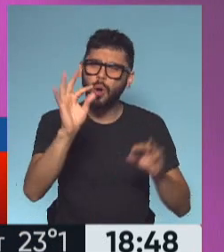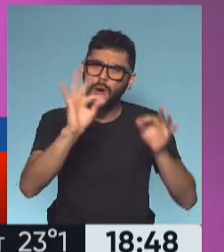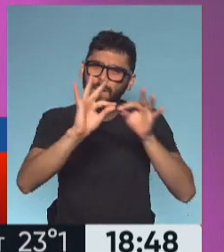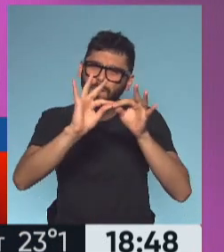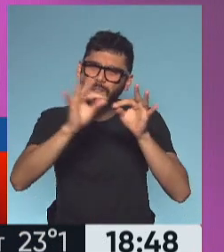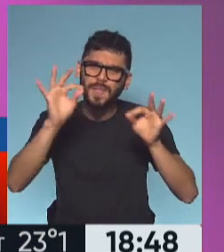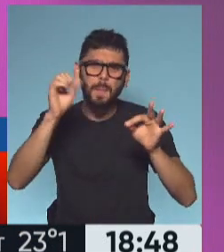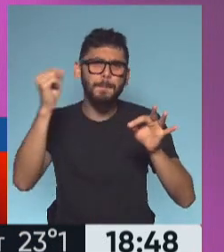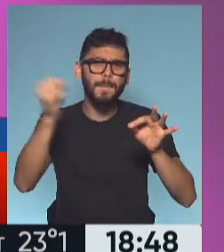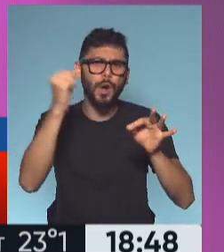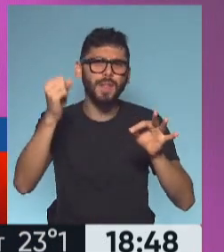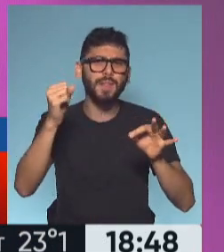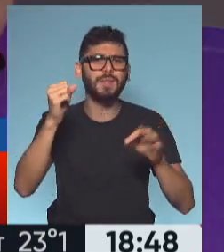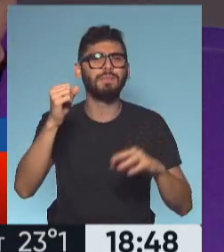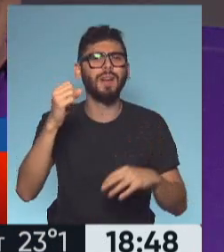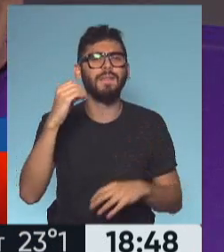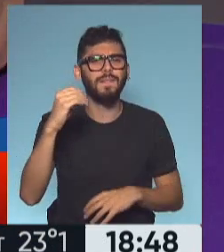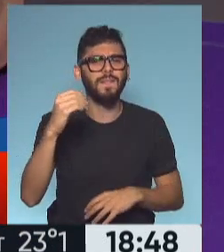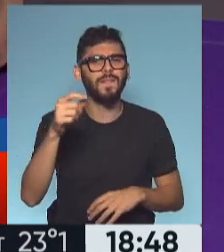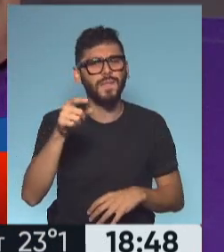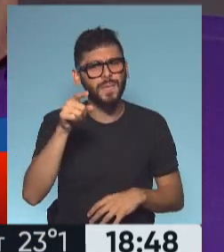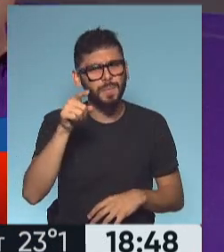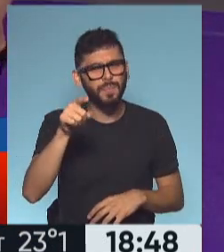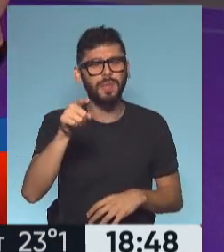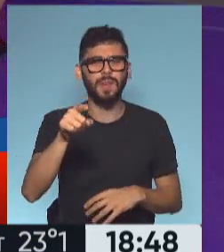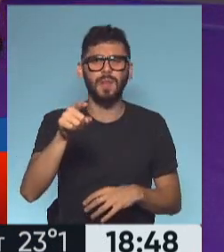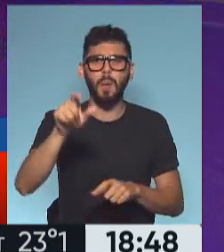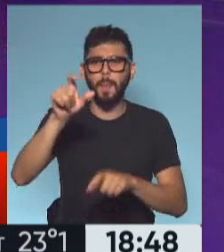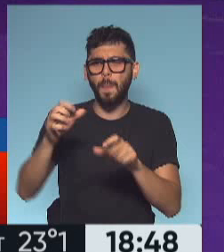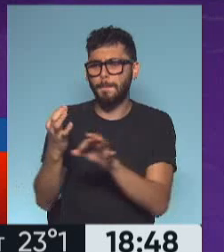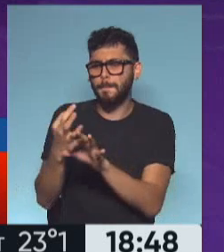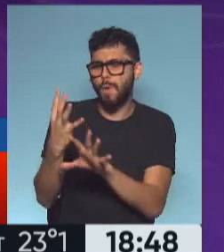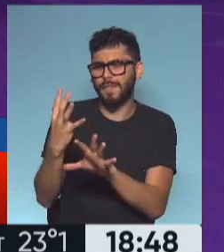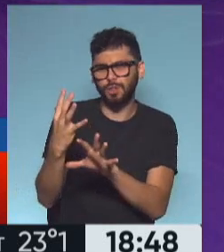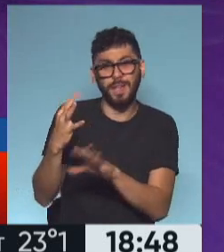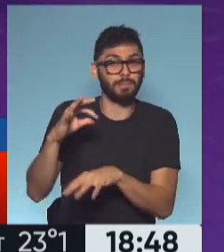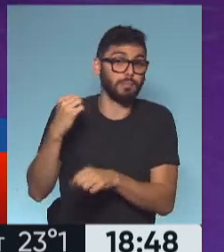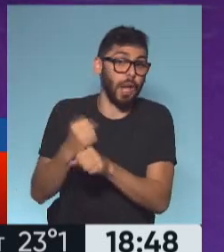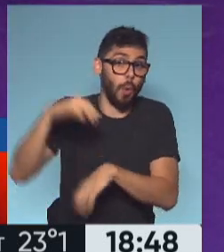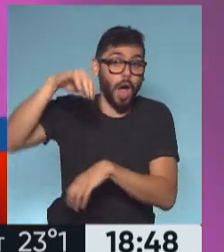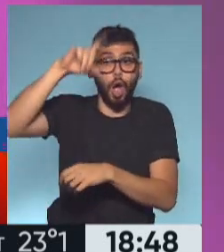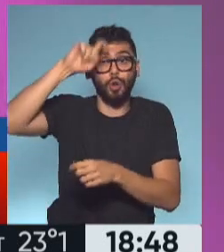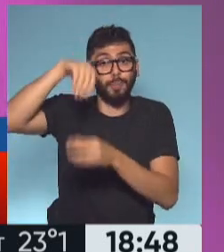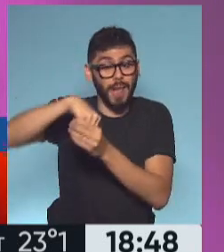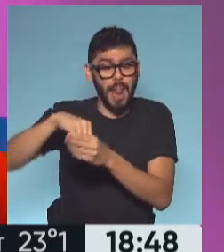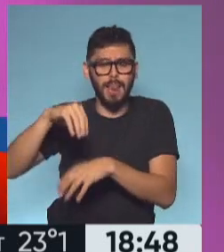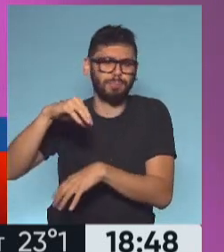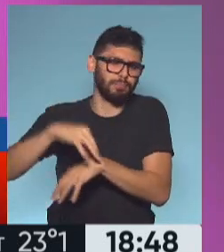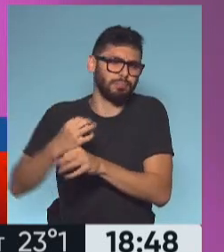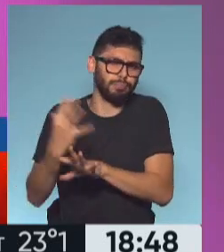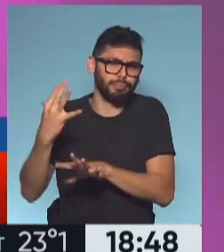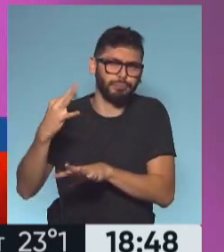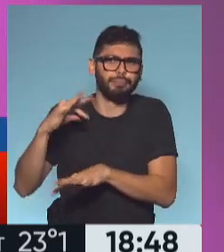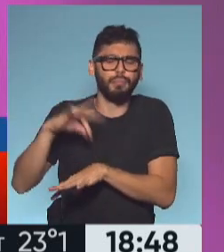algo importante de remarcar. Habló de esta cuestión de los profesionales de la salud que fallecen por COVID. Tienen una